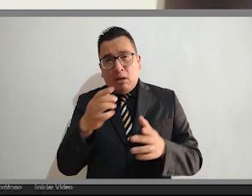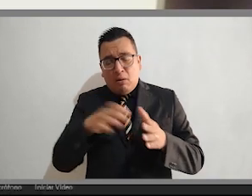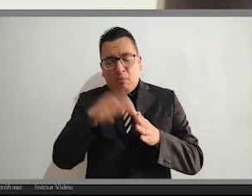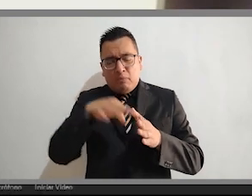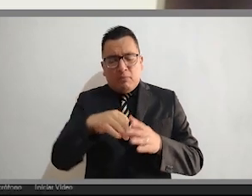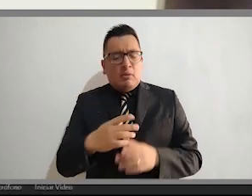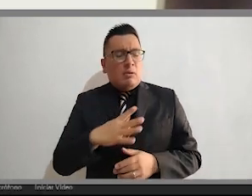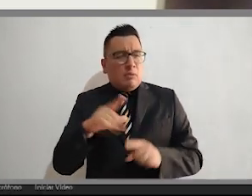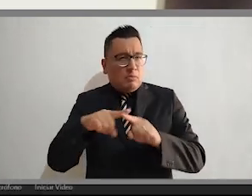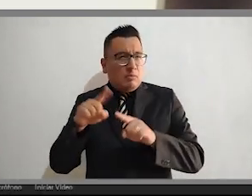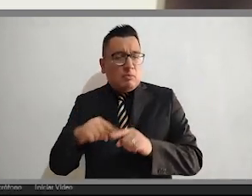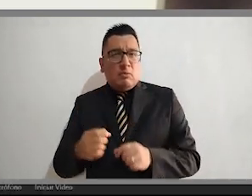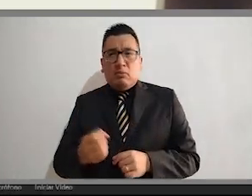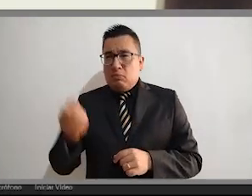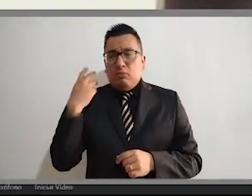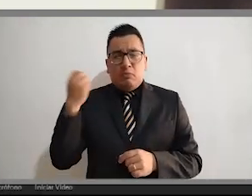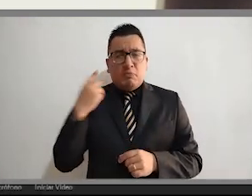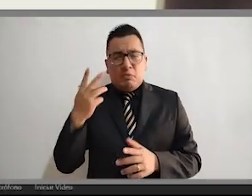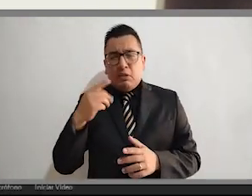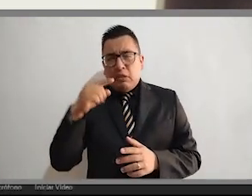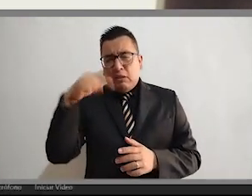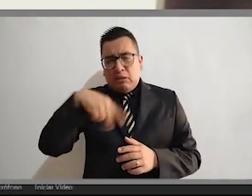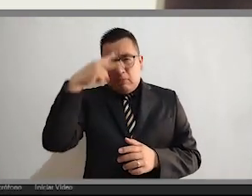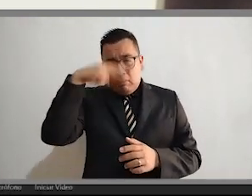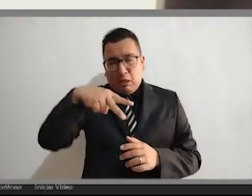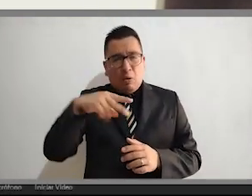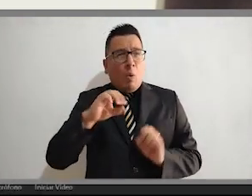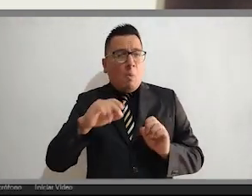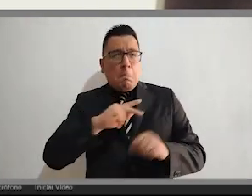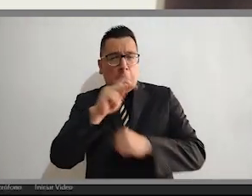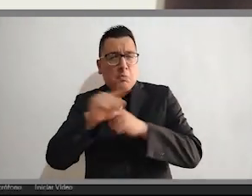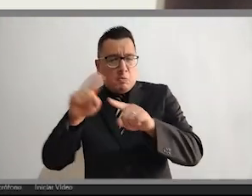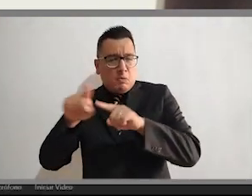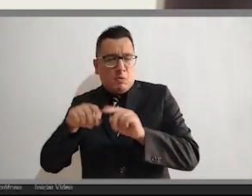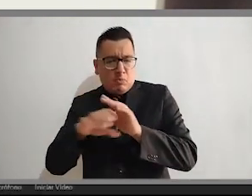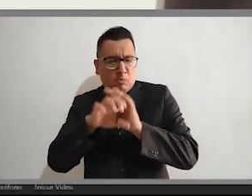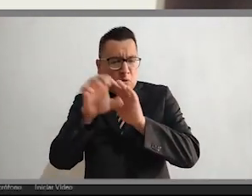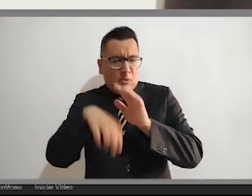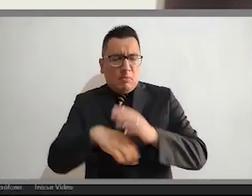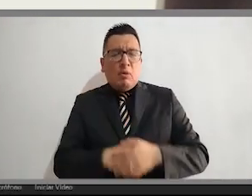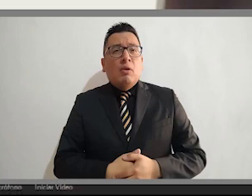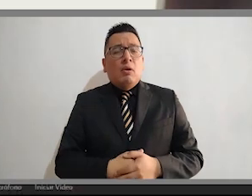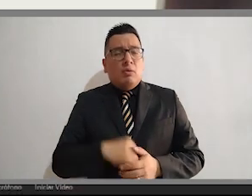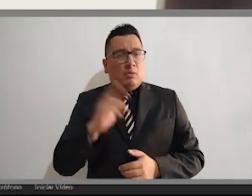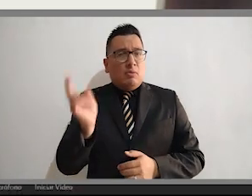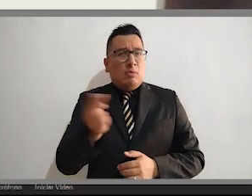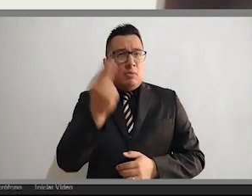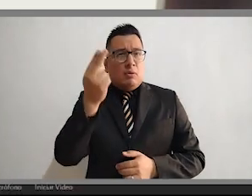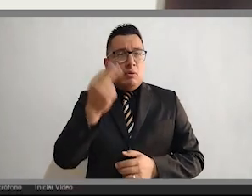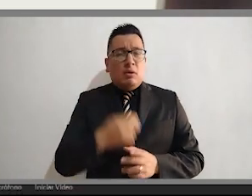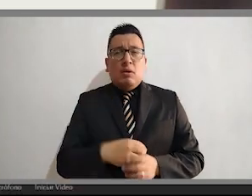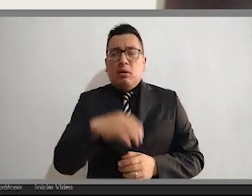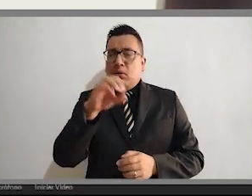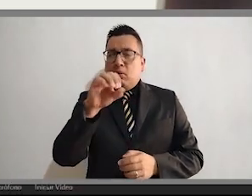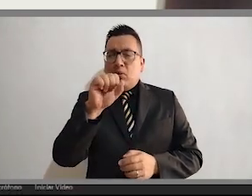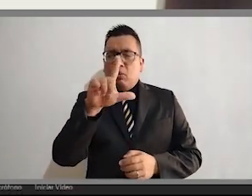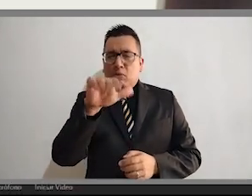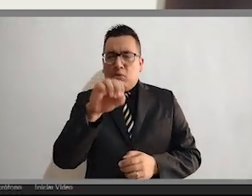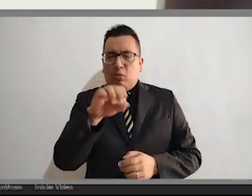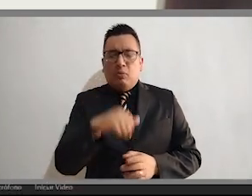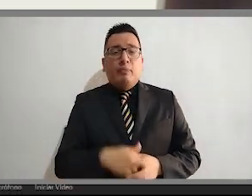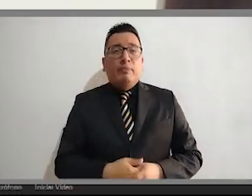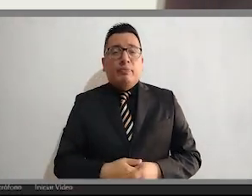sido ponente en congresos y seminarios por todo el país y el extranjero, destacando su participación en la Universidad de Oslo, en